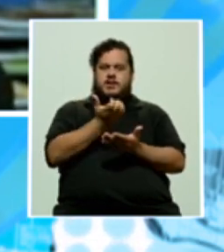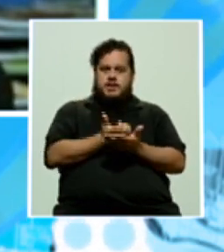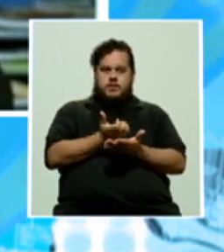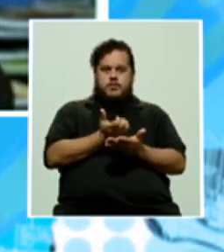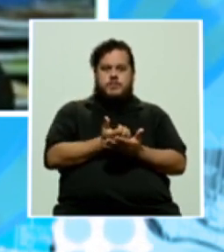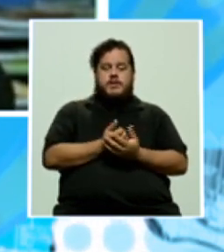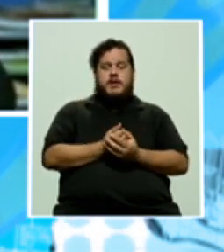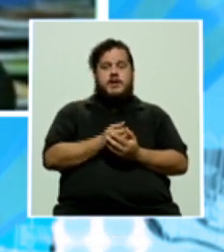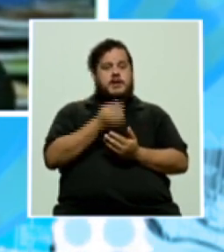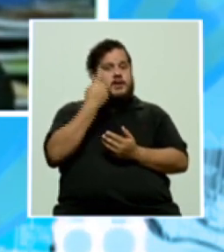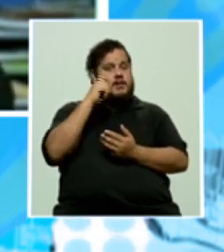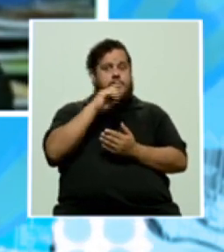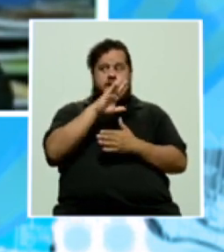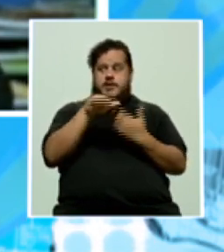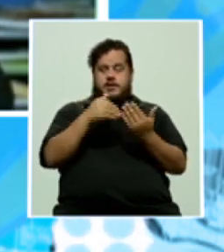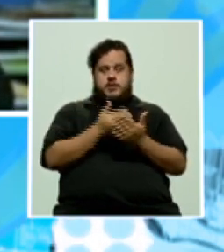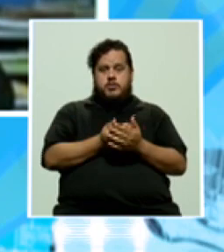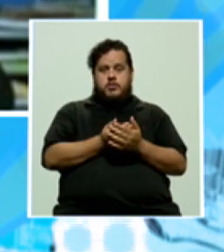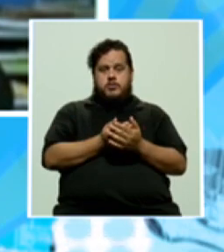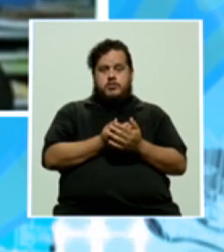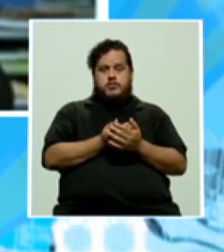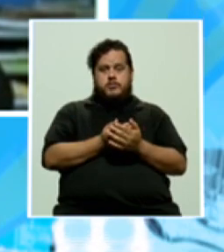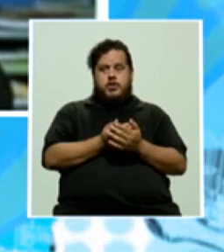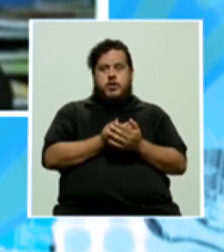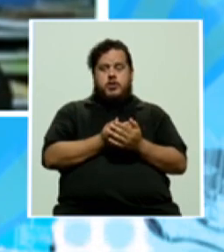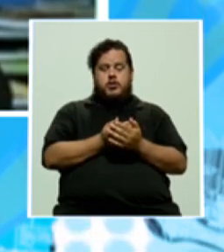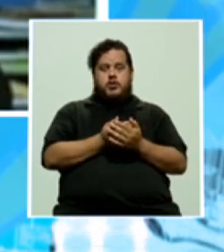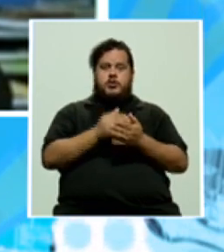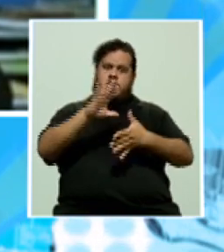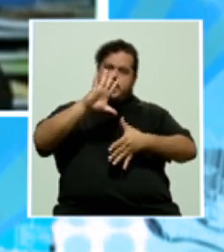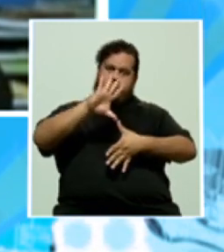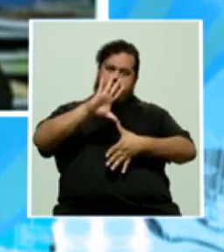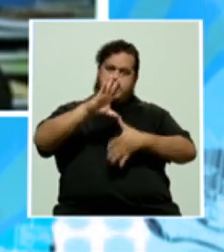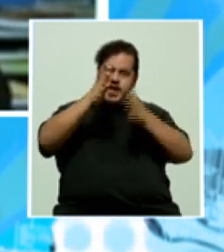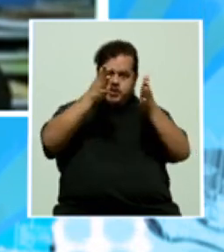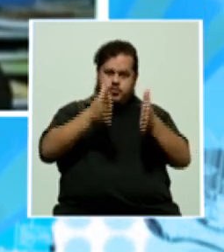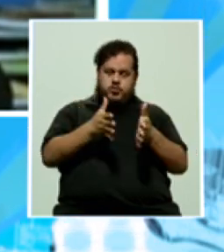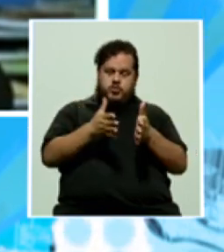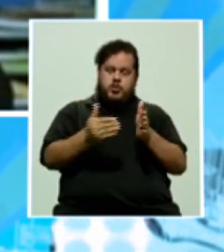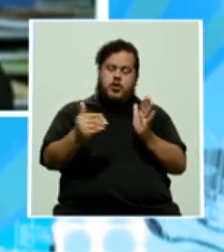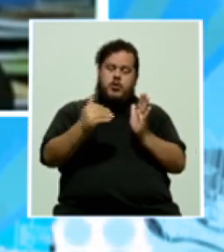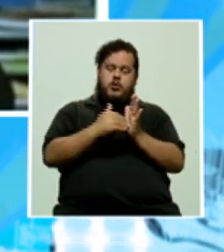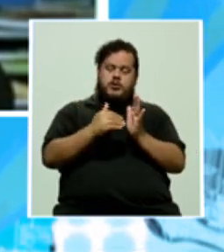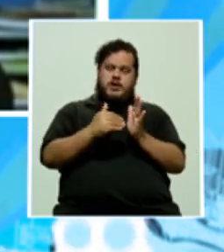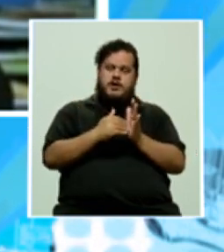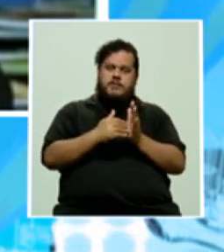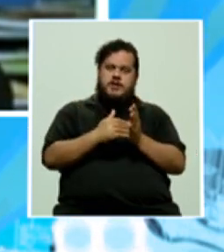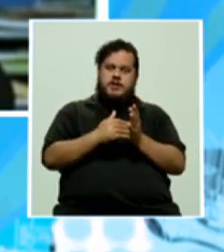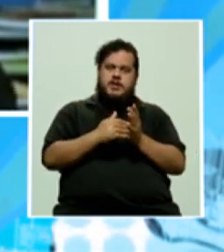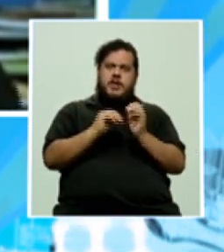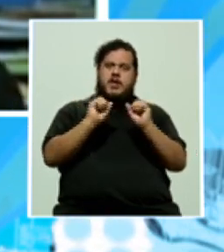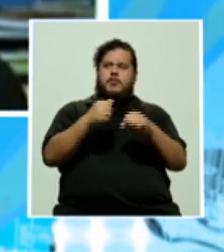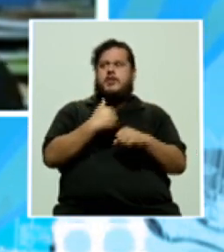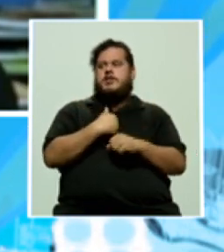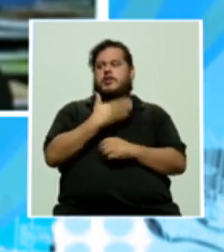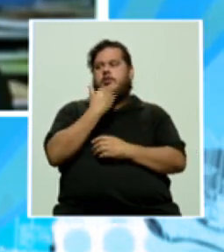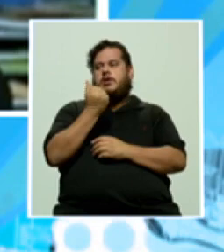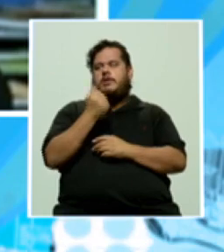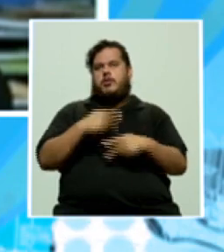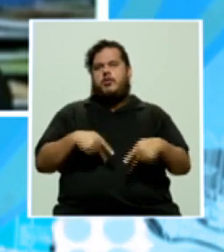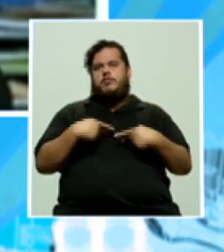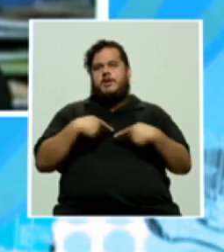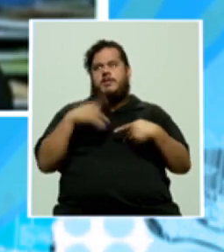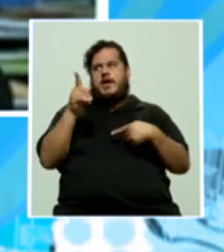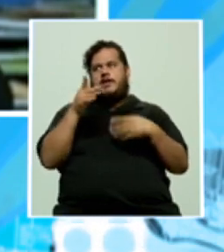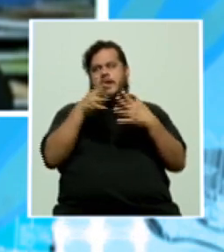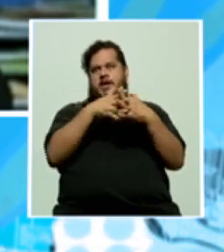economía para que todos los americanos pues volvieran a tener una mejor vida en Estados